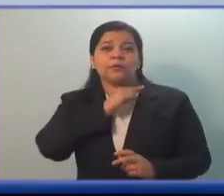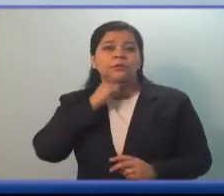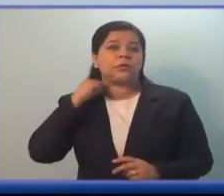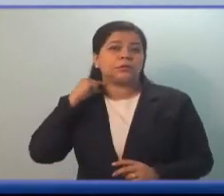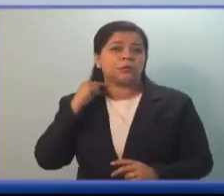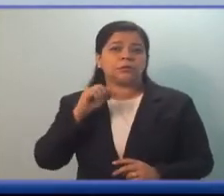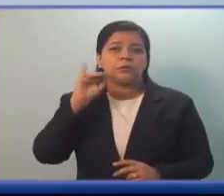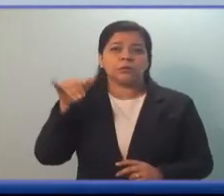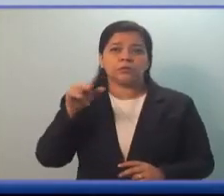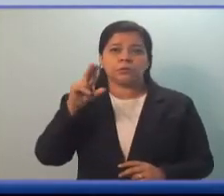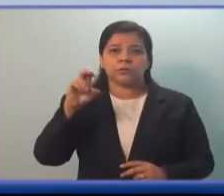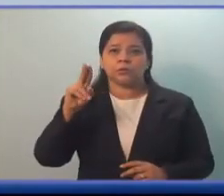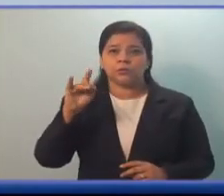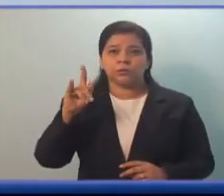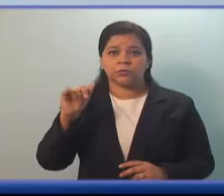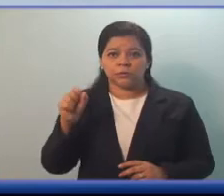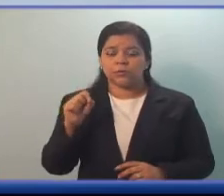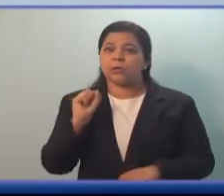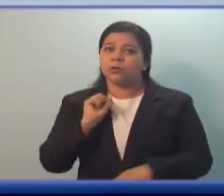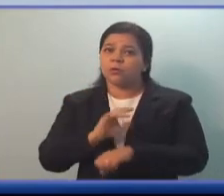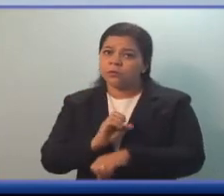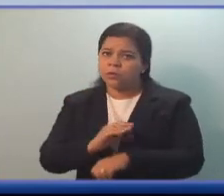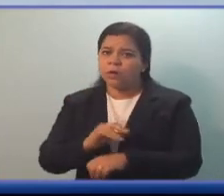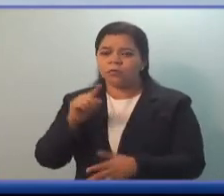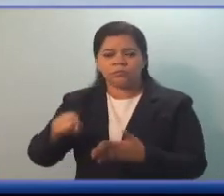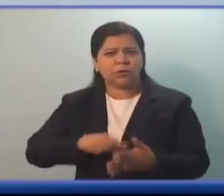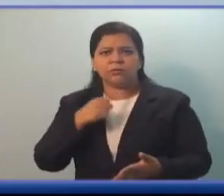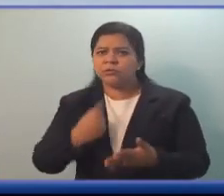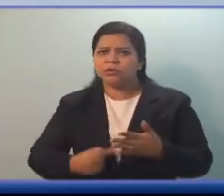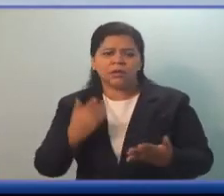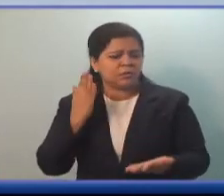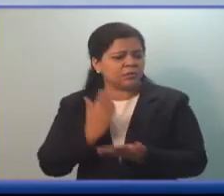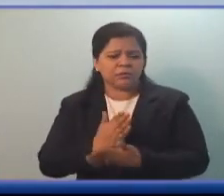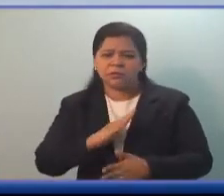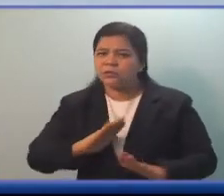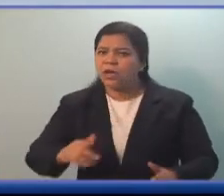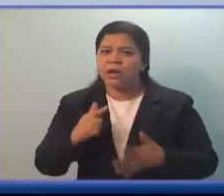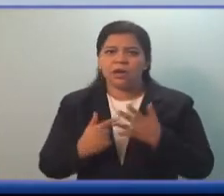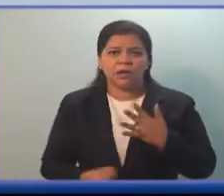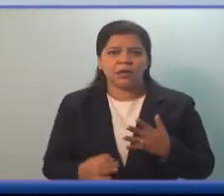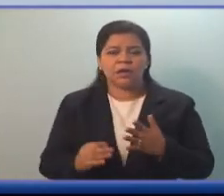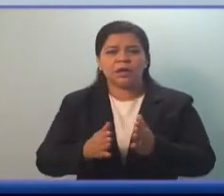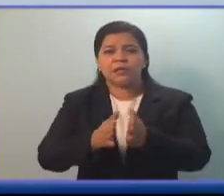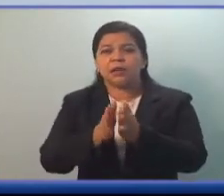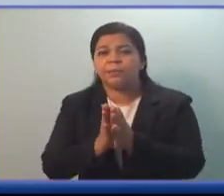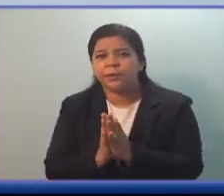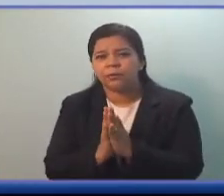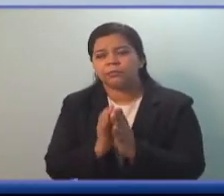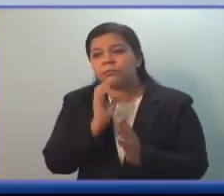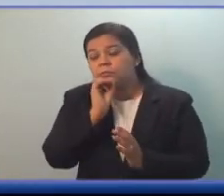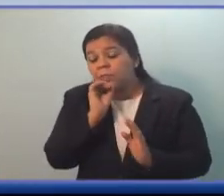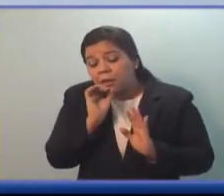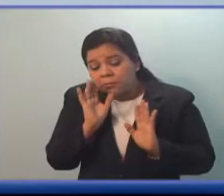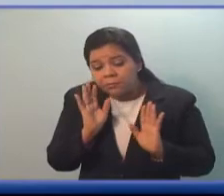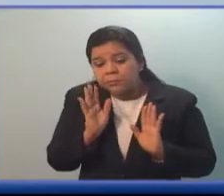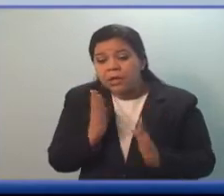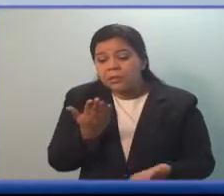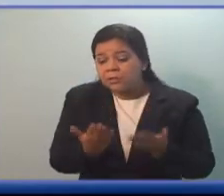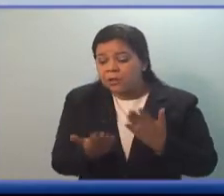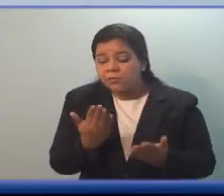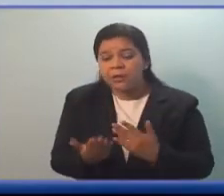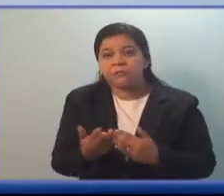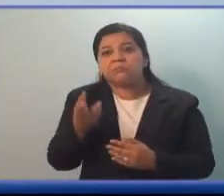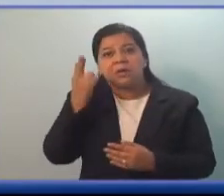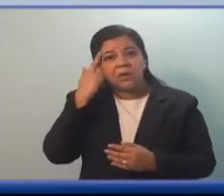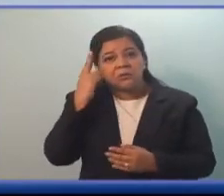Romero, ahí recomiendan la derogatoria de la ley de amnistía. No quiero decir yo si la comisión con razón o sin razón, pero